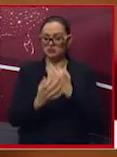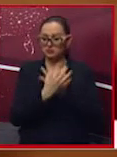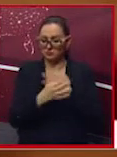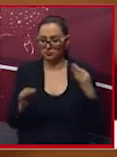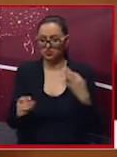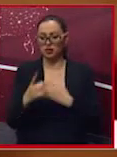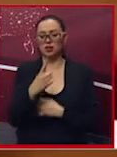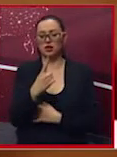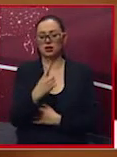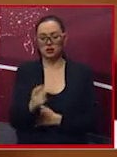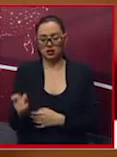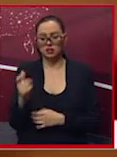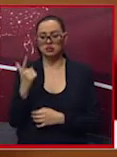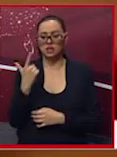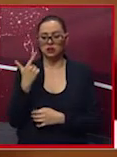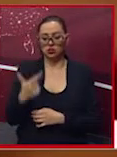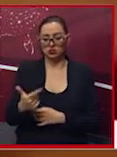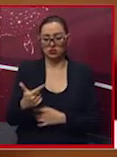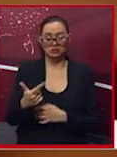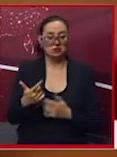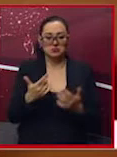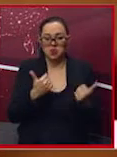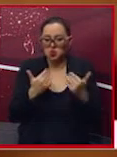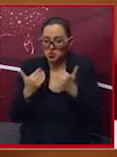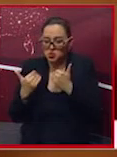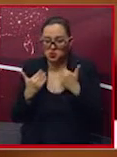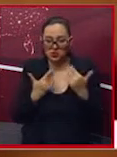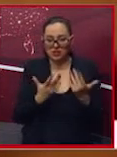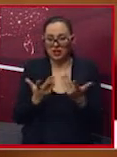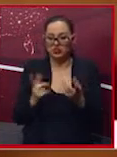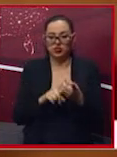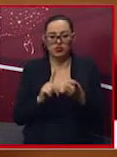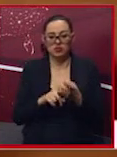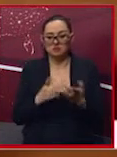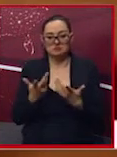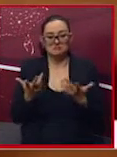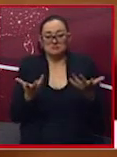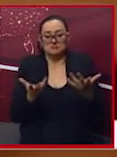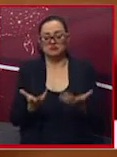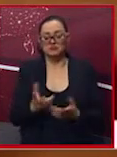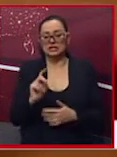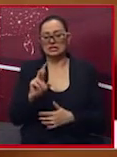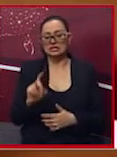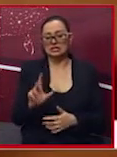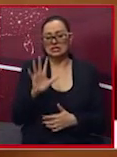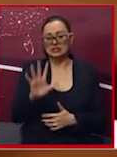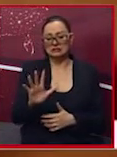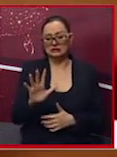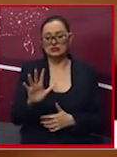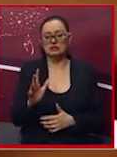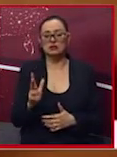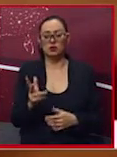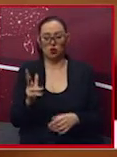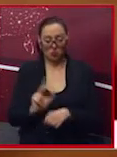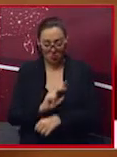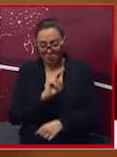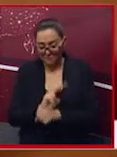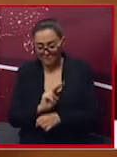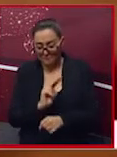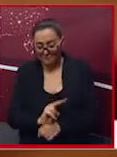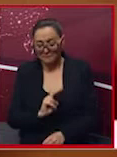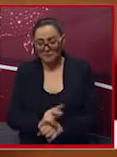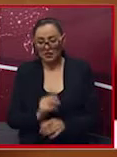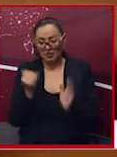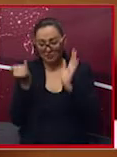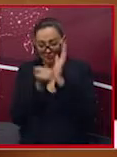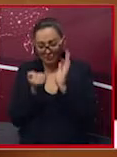y 107 no encuentran en esos supuestos. 35 han sido sujetas a auditorías fiscales, lo